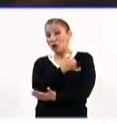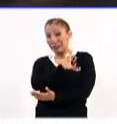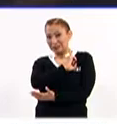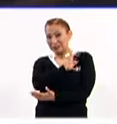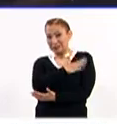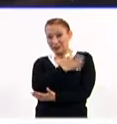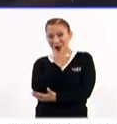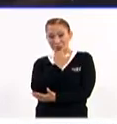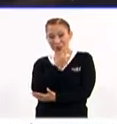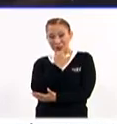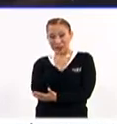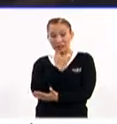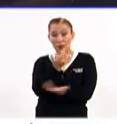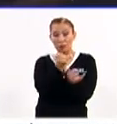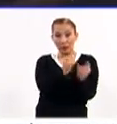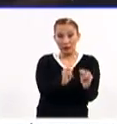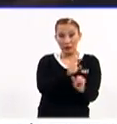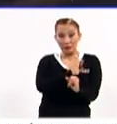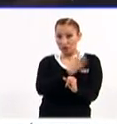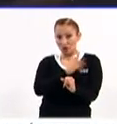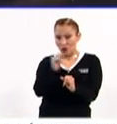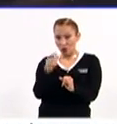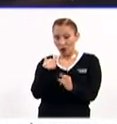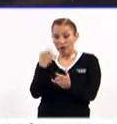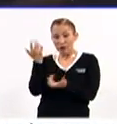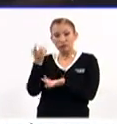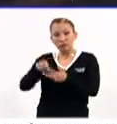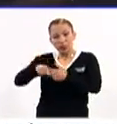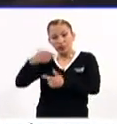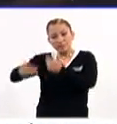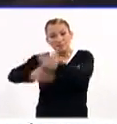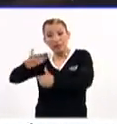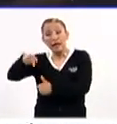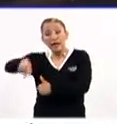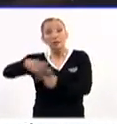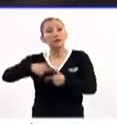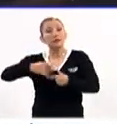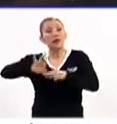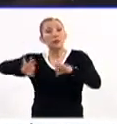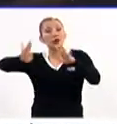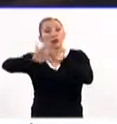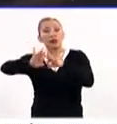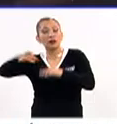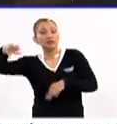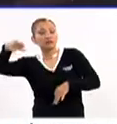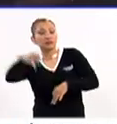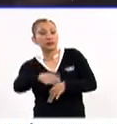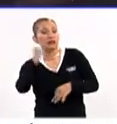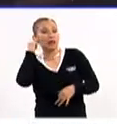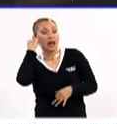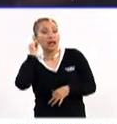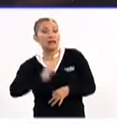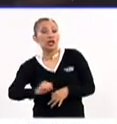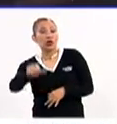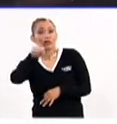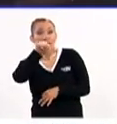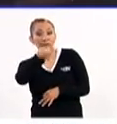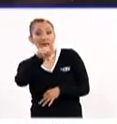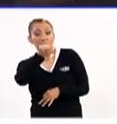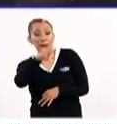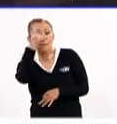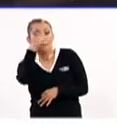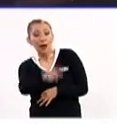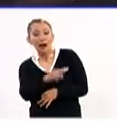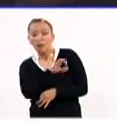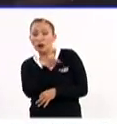decir, la independencia la hicieron los españoles, no lo olvidemos, para esta gente es muy importante derrotar a los indígenas en el siglo XVI